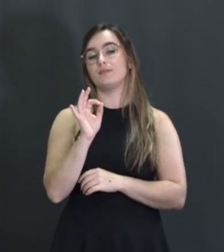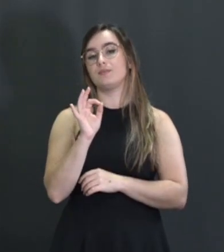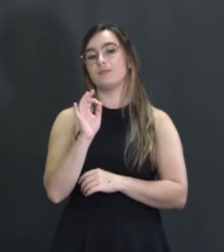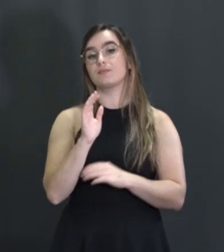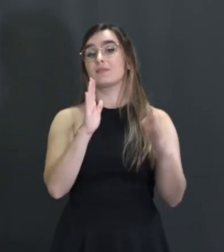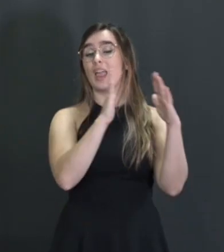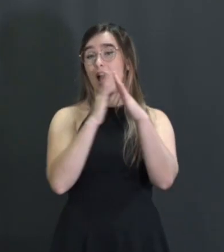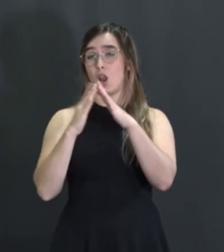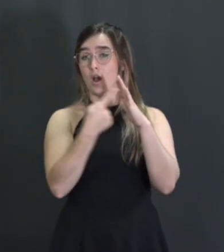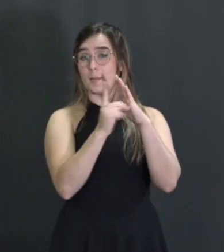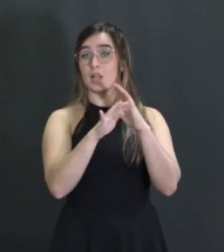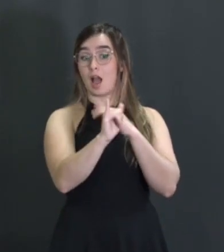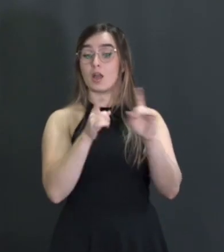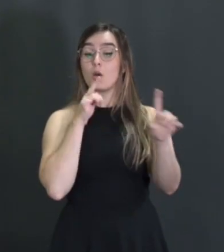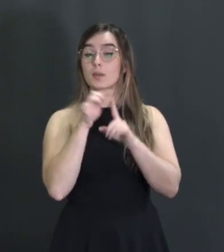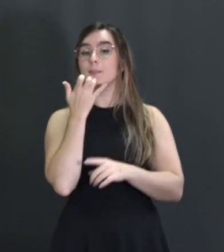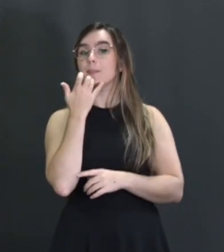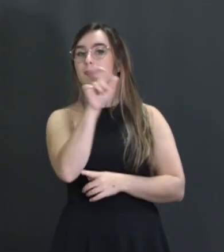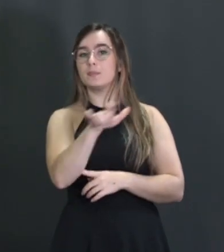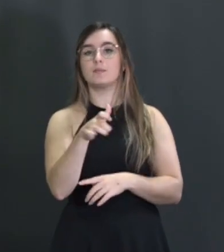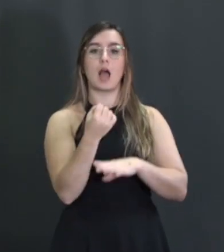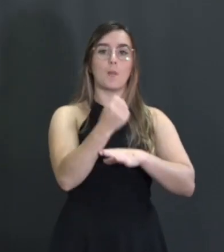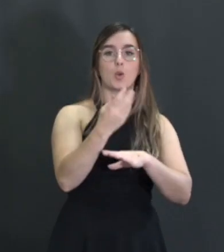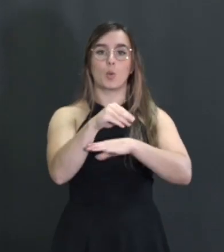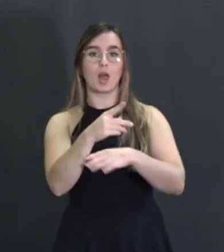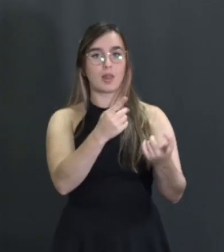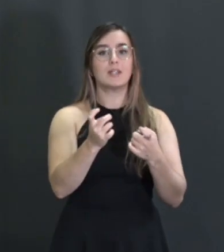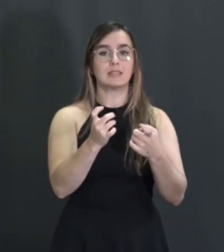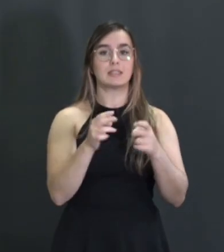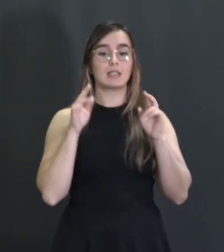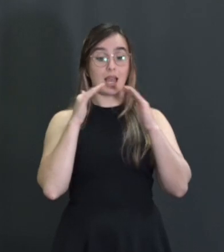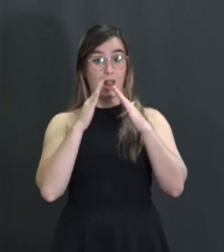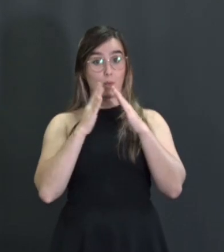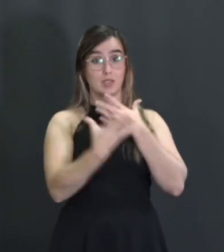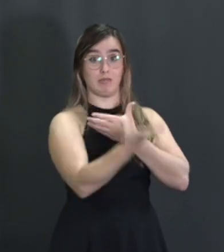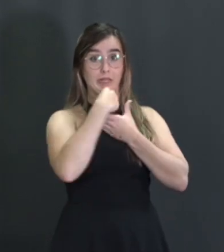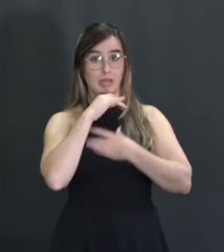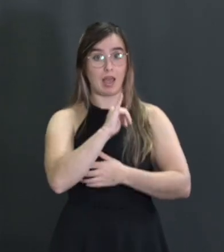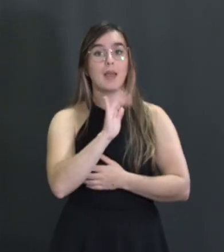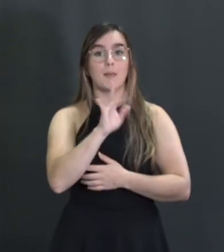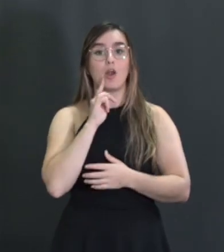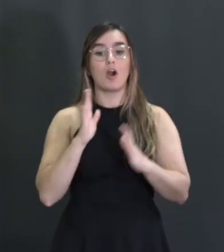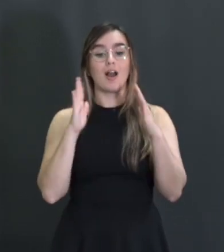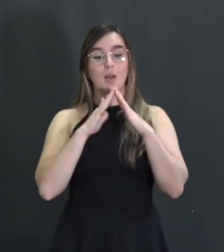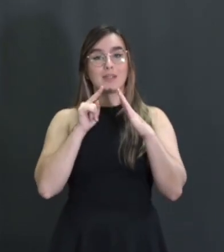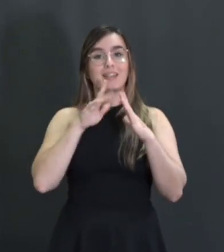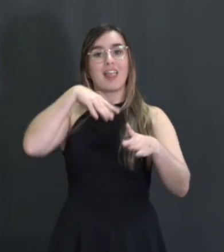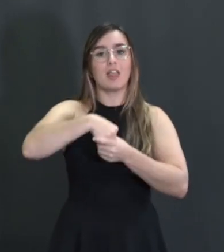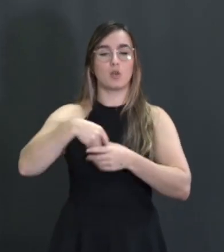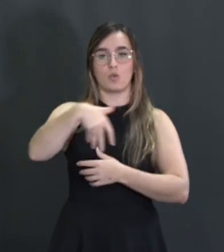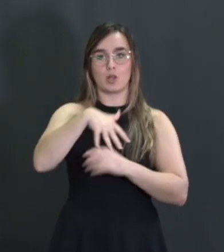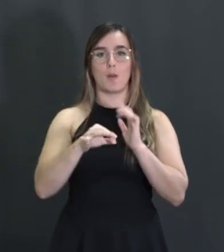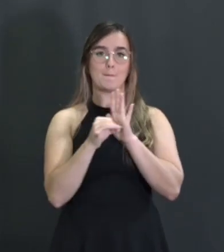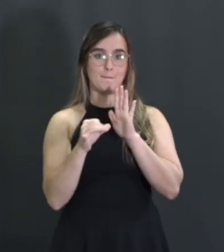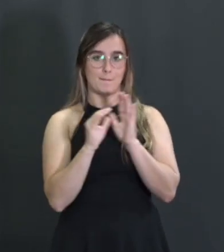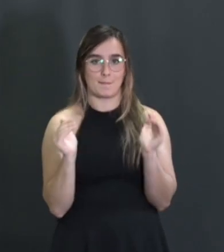que necesitan apoyos y cuidados, pero esos alojamientos estarán en ese entorno pequeño, ¿no? Por decirlo así,